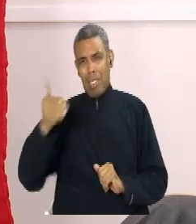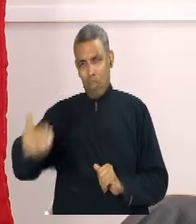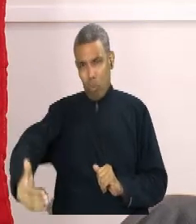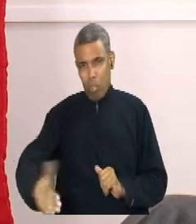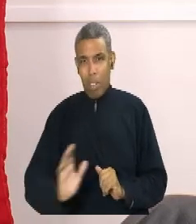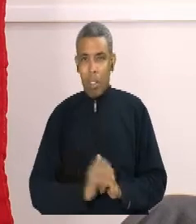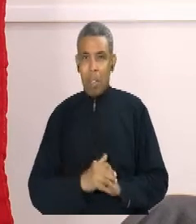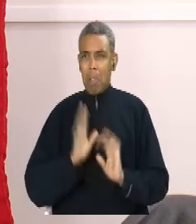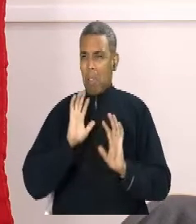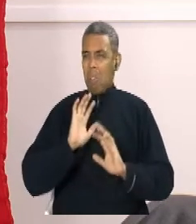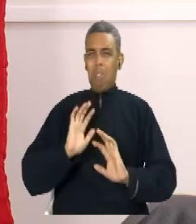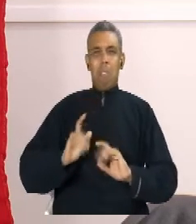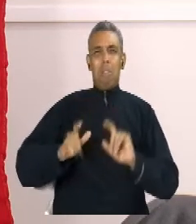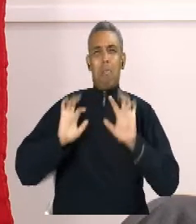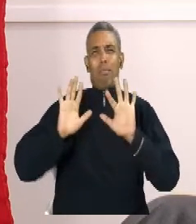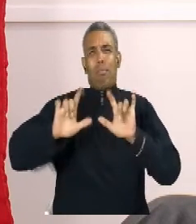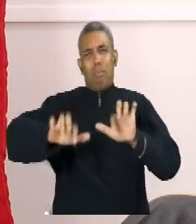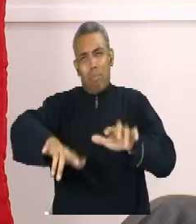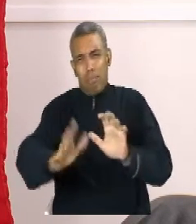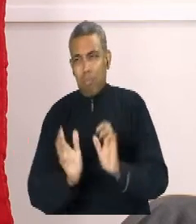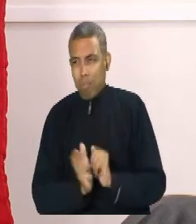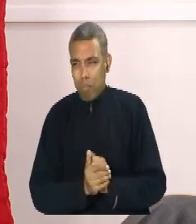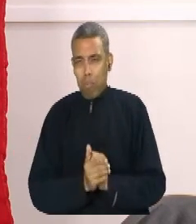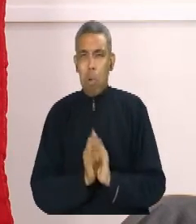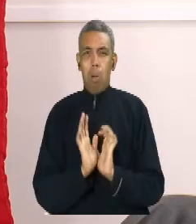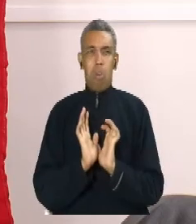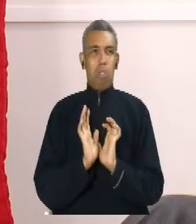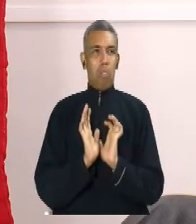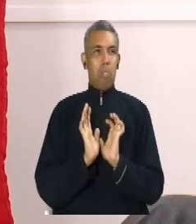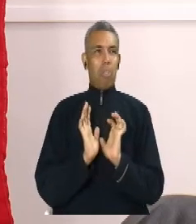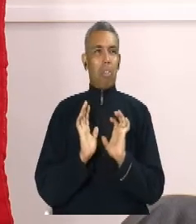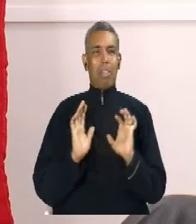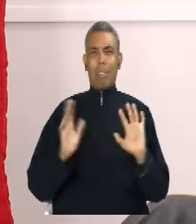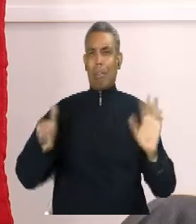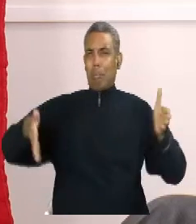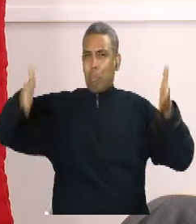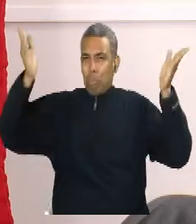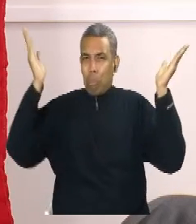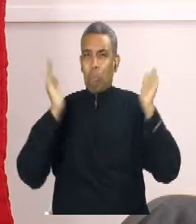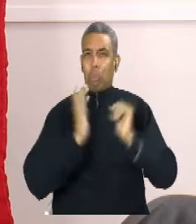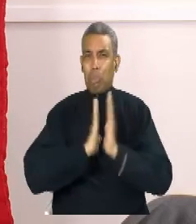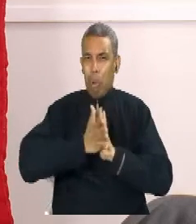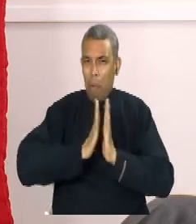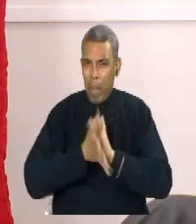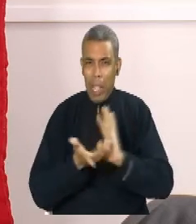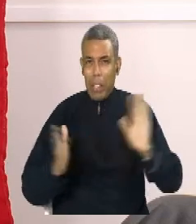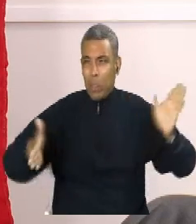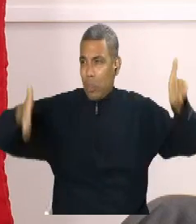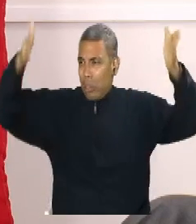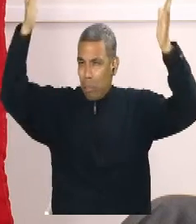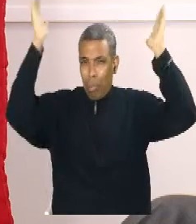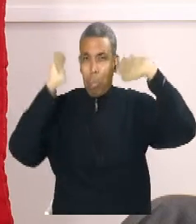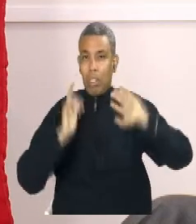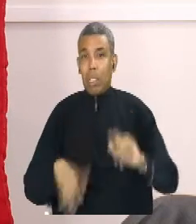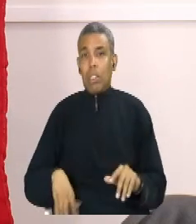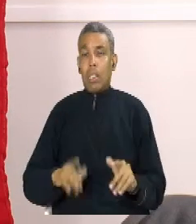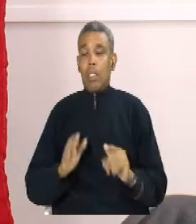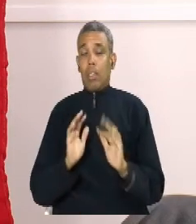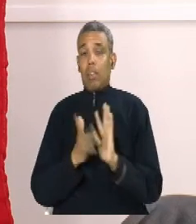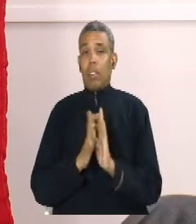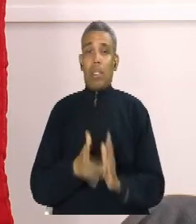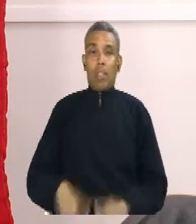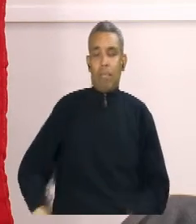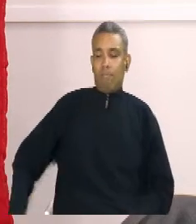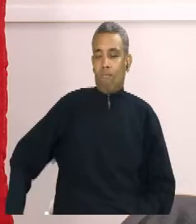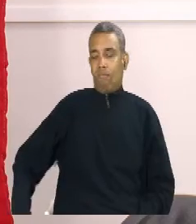y descuento ama de casa yo no sé si le va a funcionar a ustedes tendría que practicarlo doctor mi hija quería un peluche con